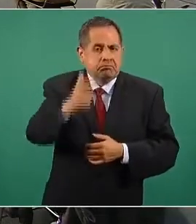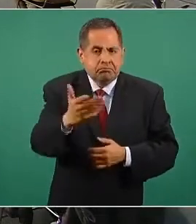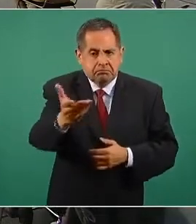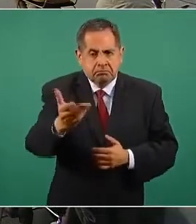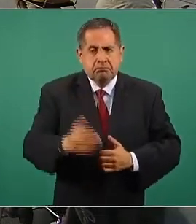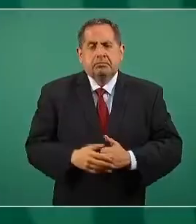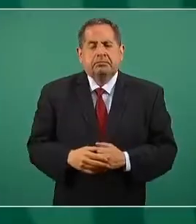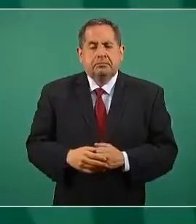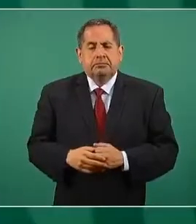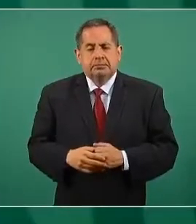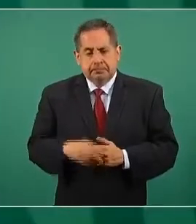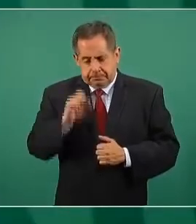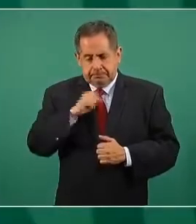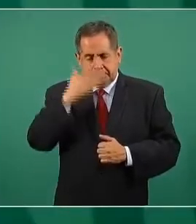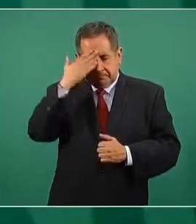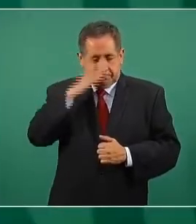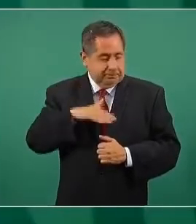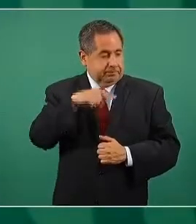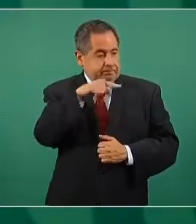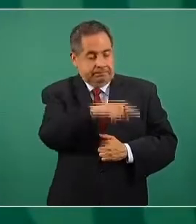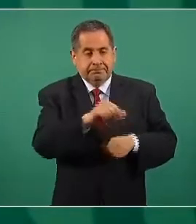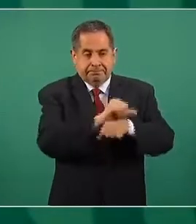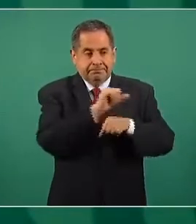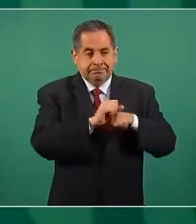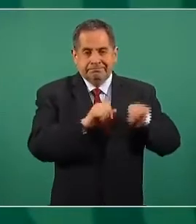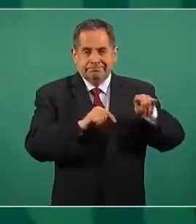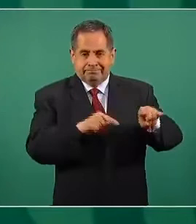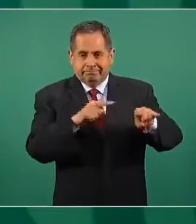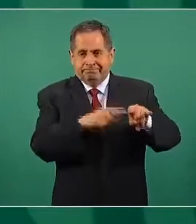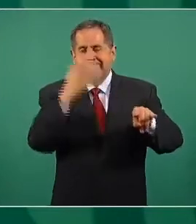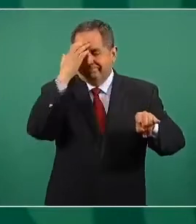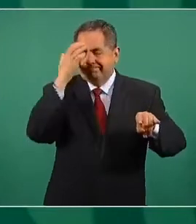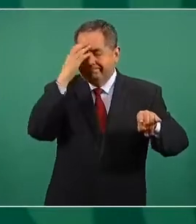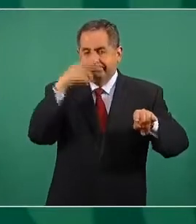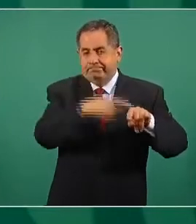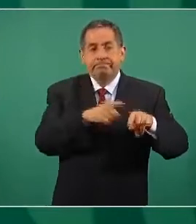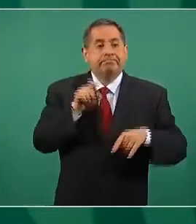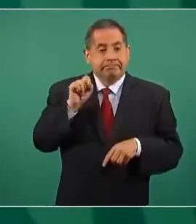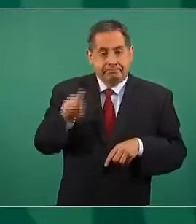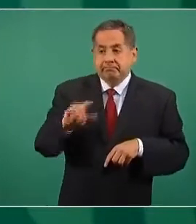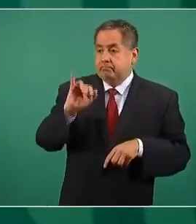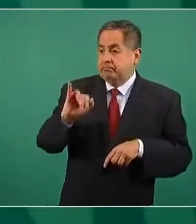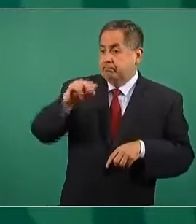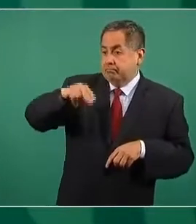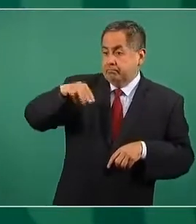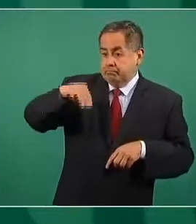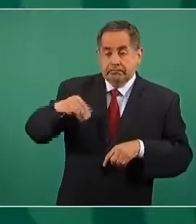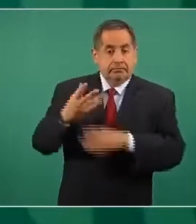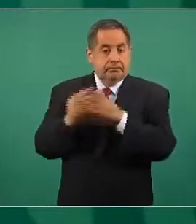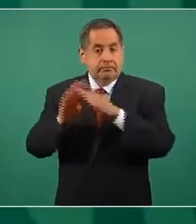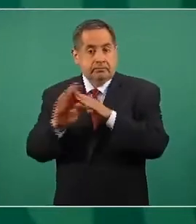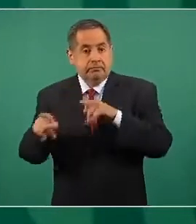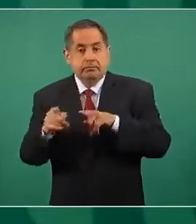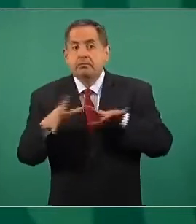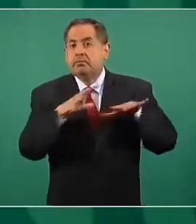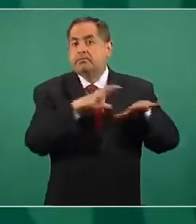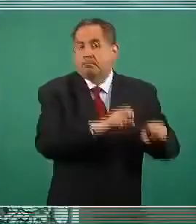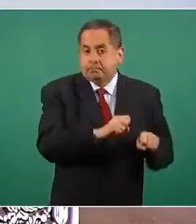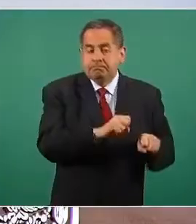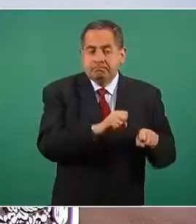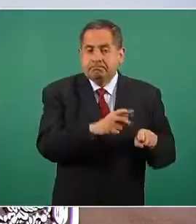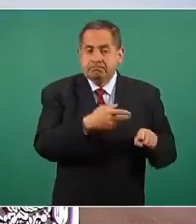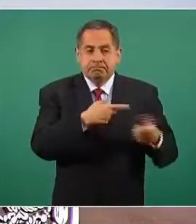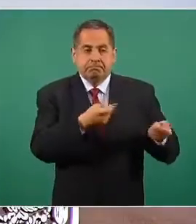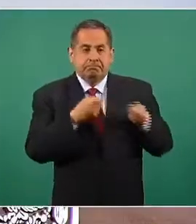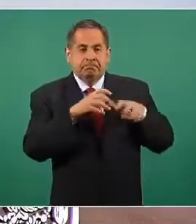Efectivamente tenemos conocimiento de esa camioneta y del evento de que el Instituto Nacional de Migración podía haberla tenido asegurada,